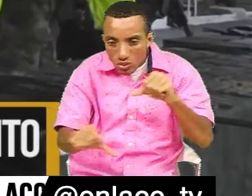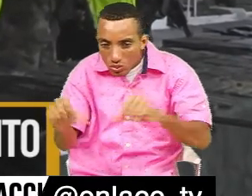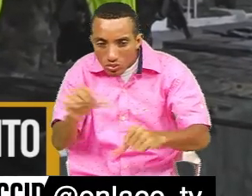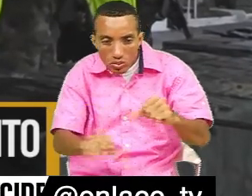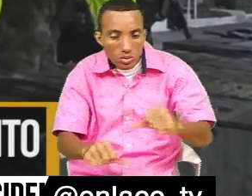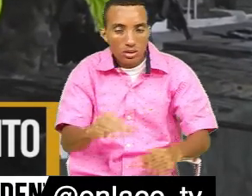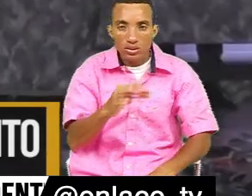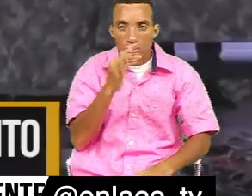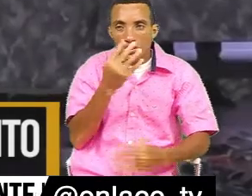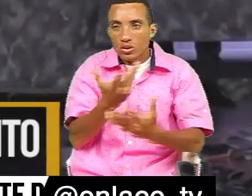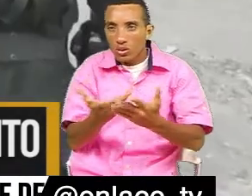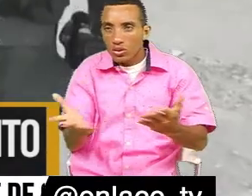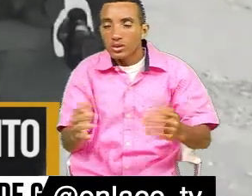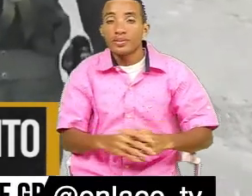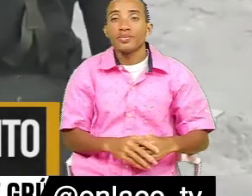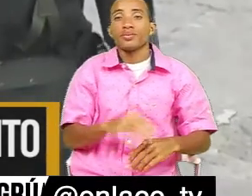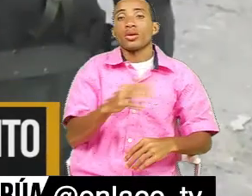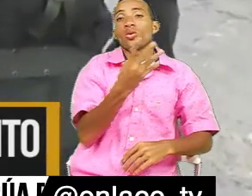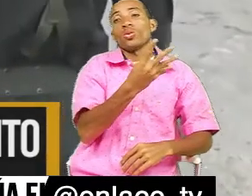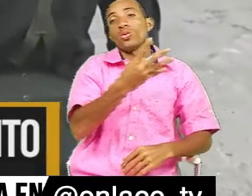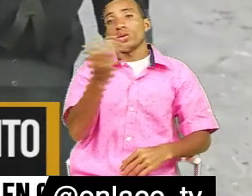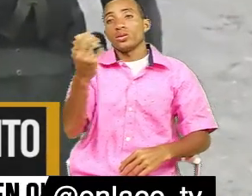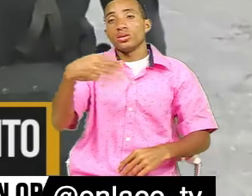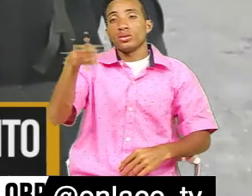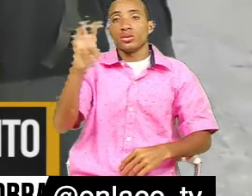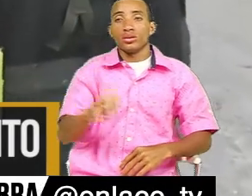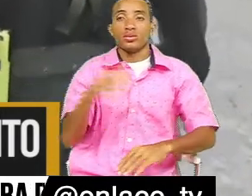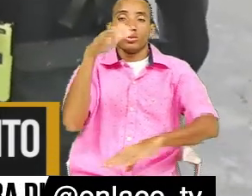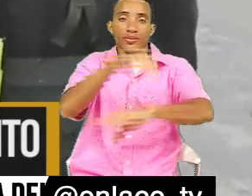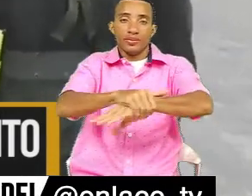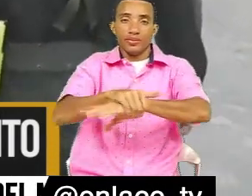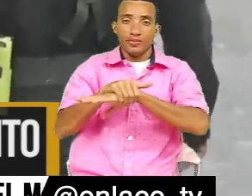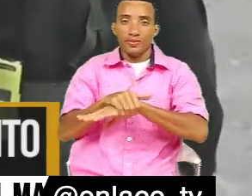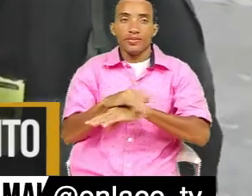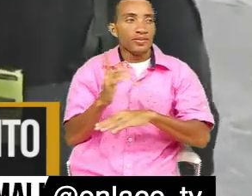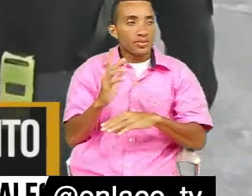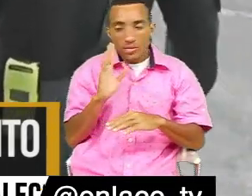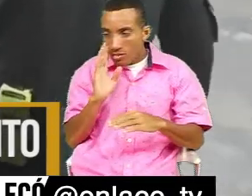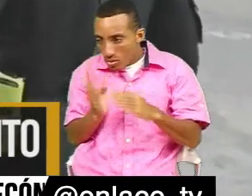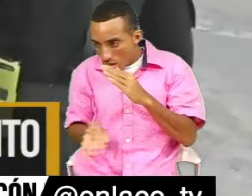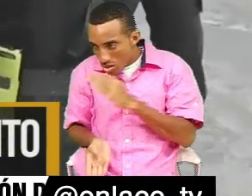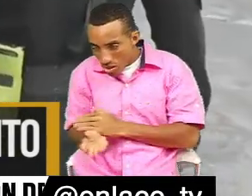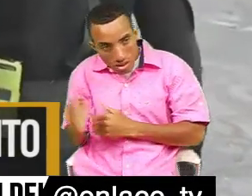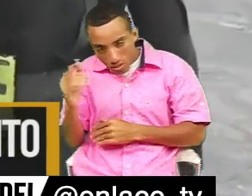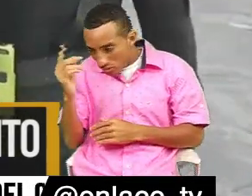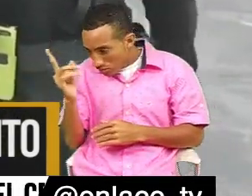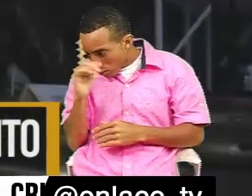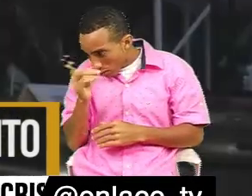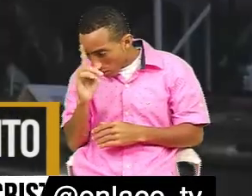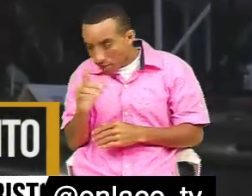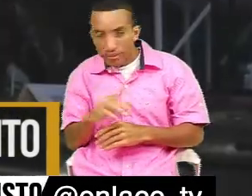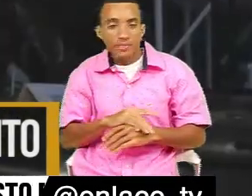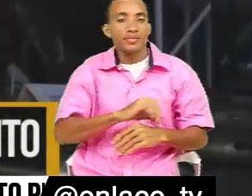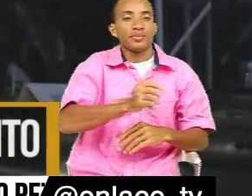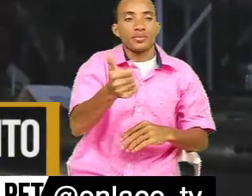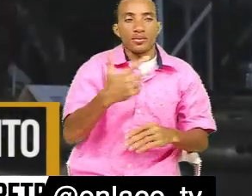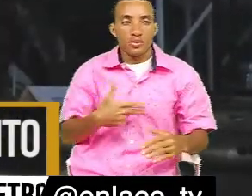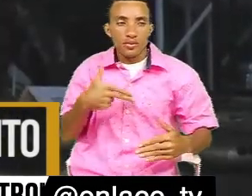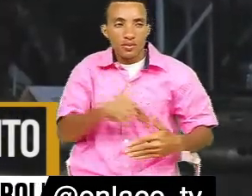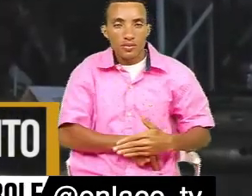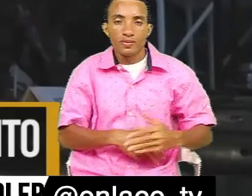alcaloides. 419 sujetos han sido detenidos por delitos como concierto para delinquir, porte ilegal de armas de fuego, extorsión,